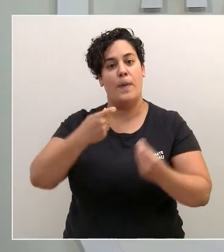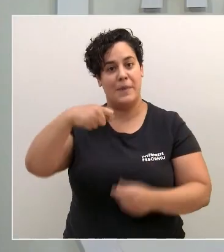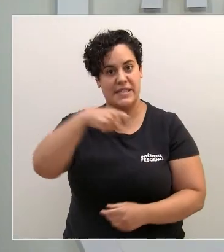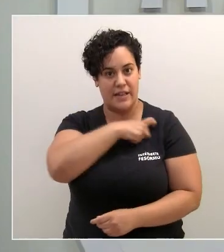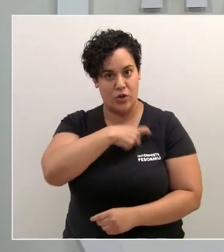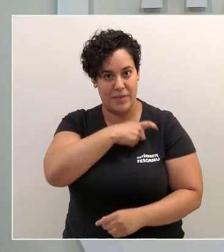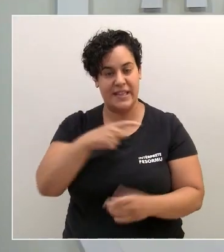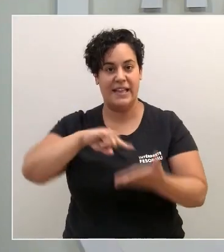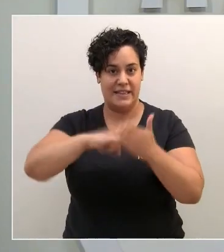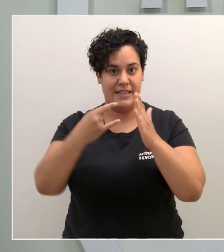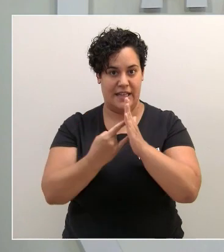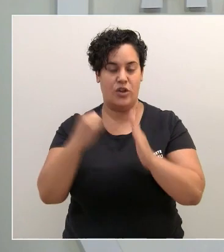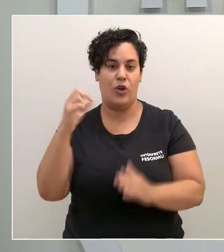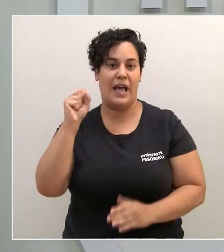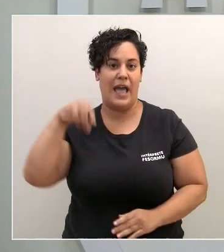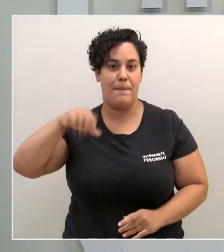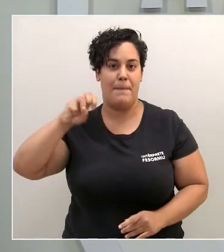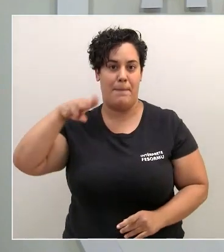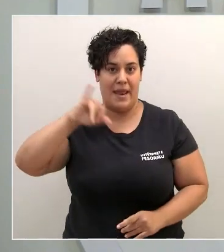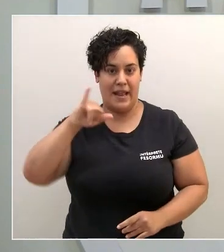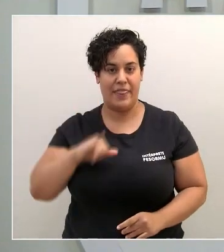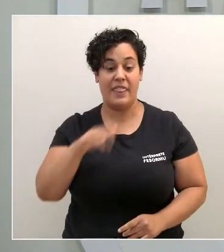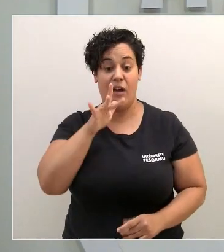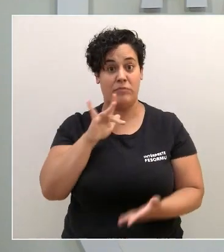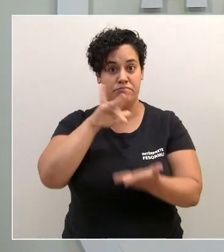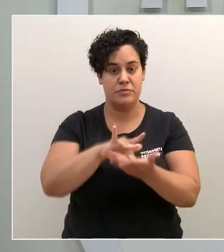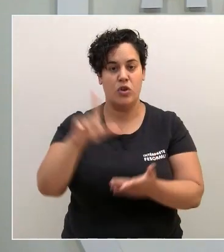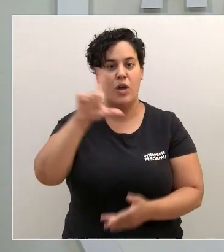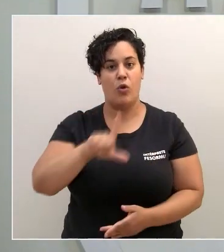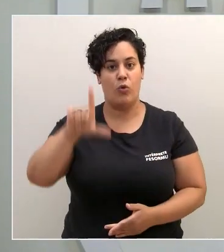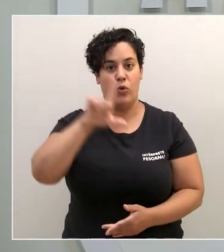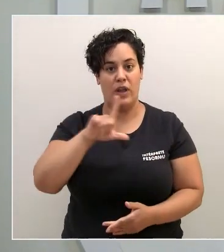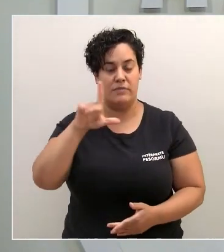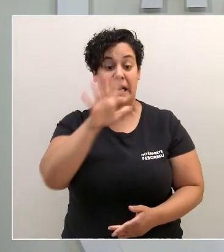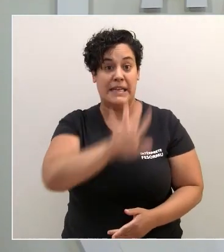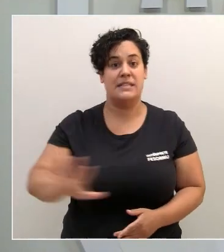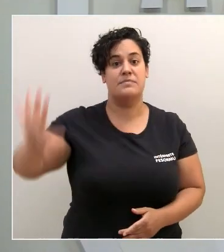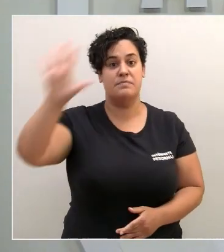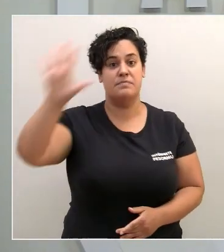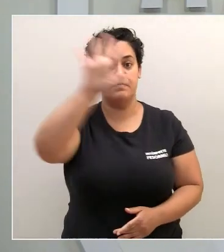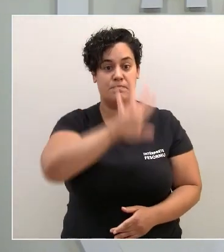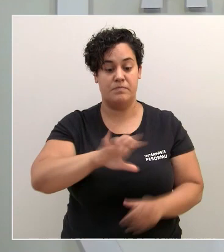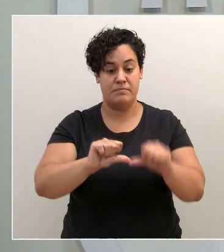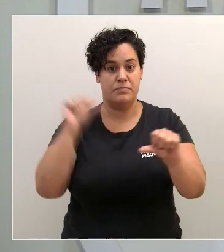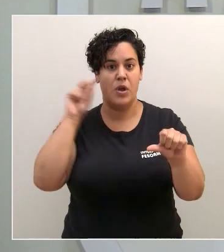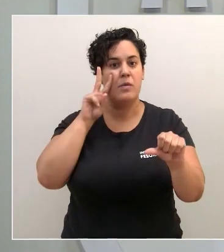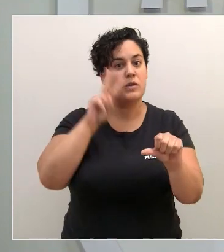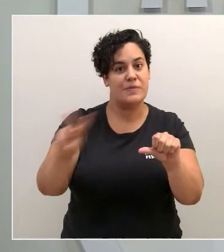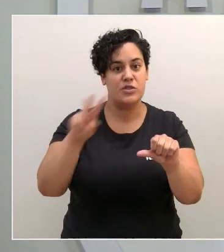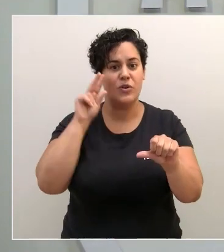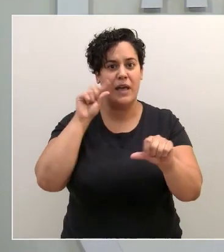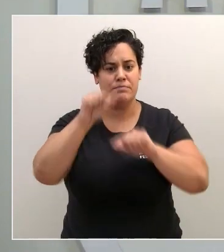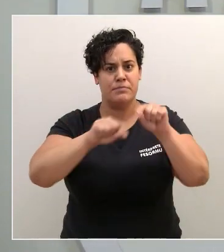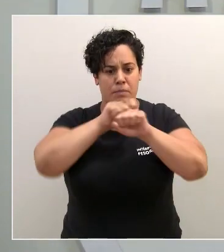saben, Jaime Pérez. Nos adentramos en el mes de julio en un escenario nacional en el que hemos visto cómo se han disparado los